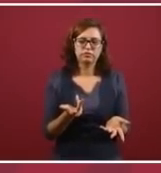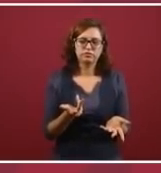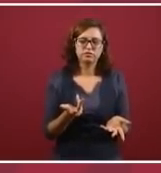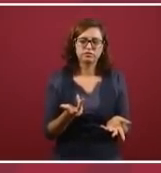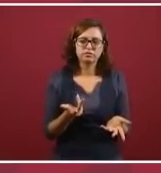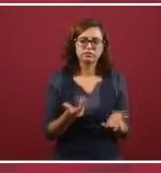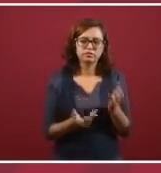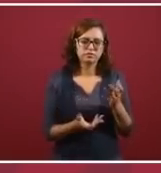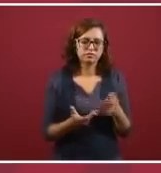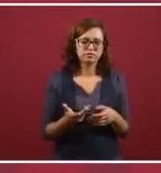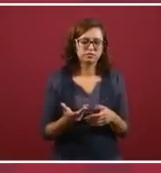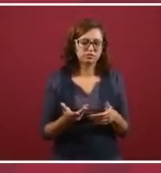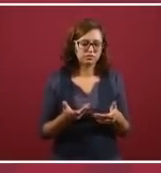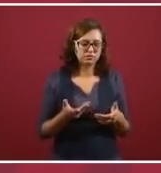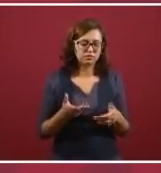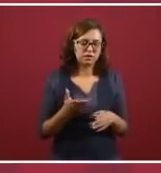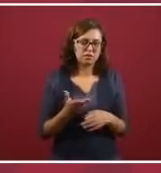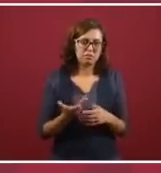el pasado